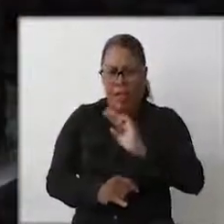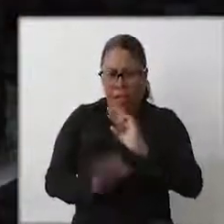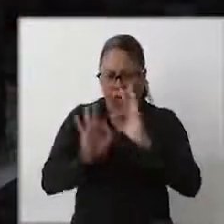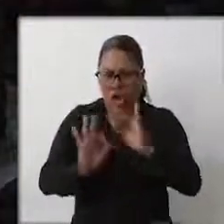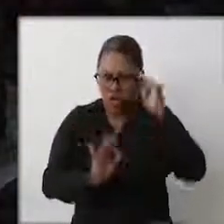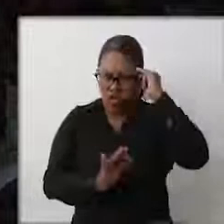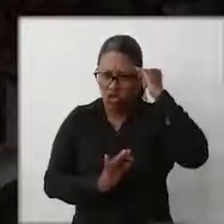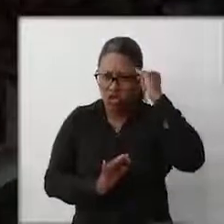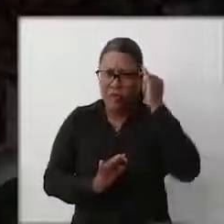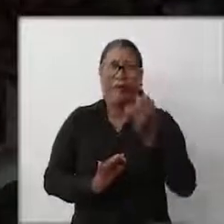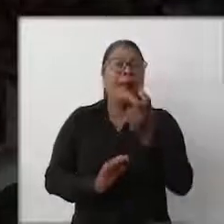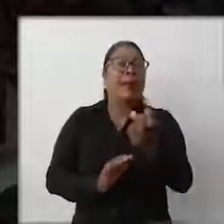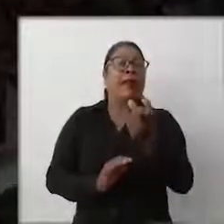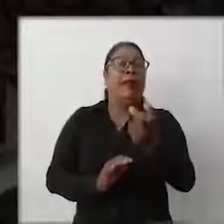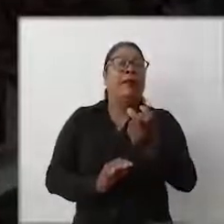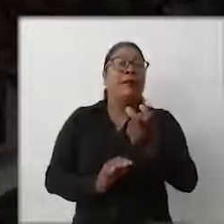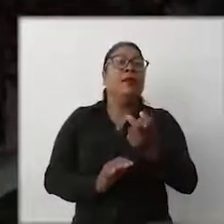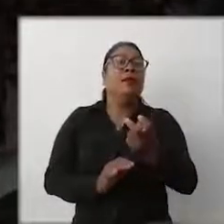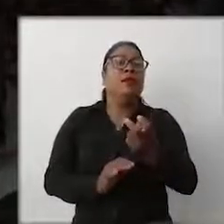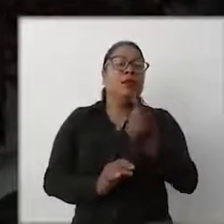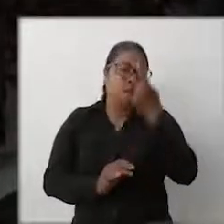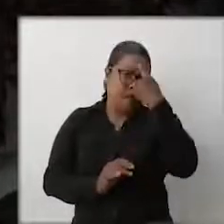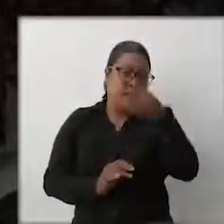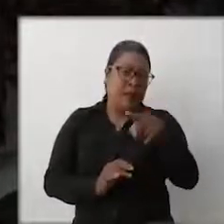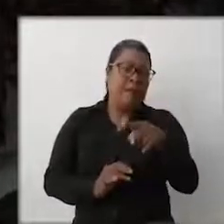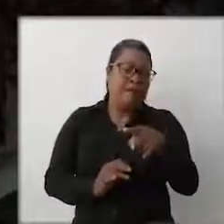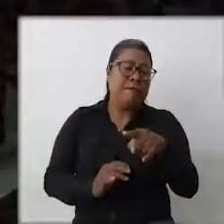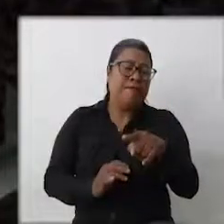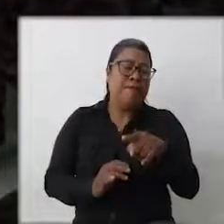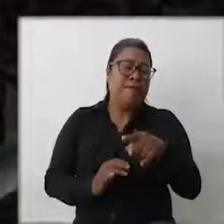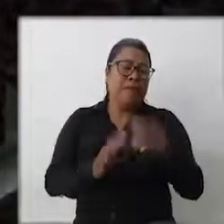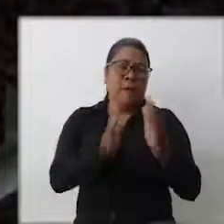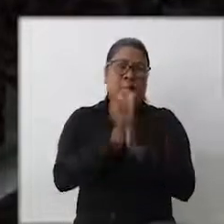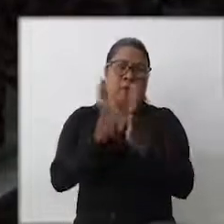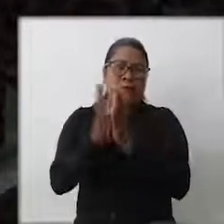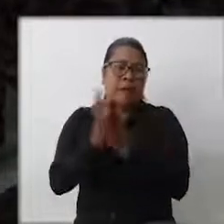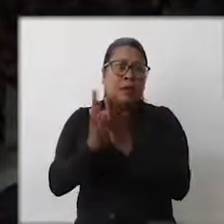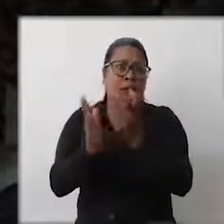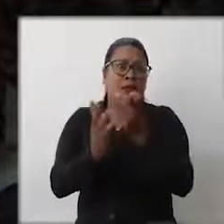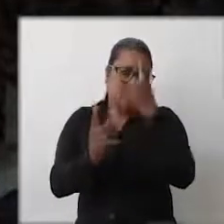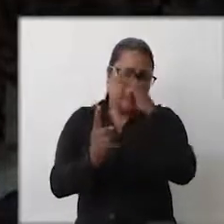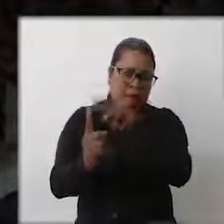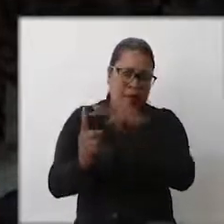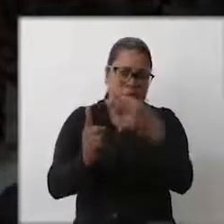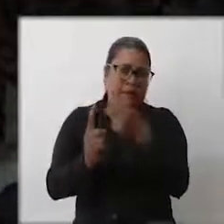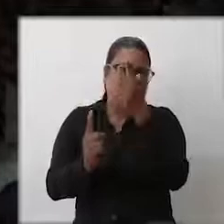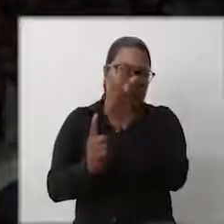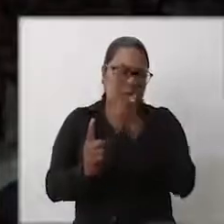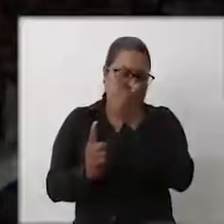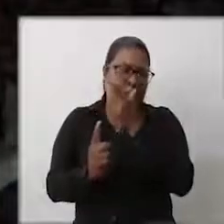Gracias. Bien, muy breve, presidente, nada más para destacar que precisamente el día